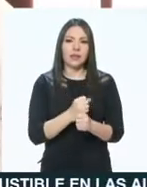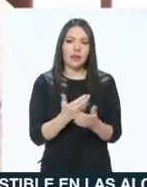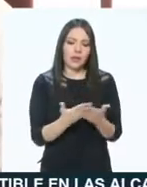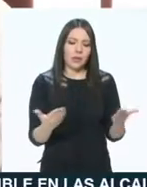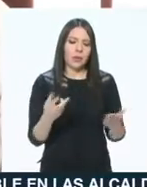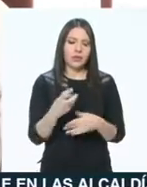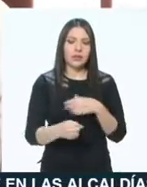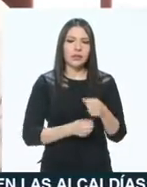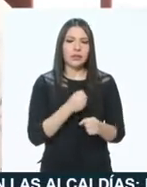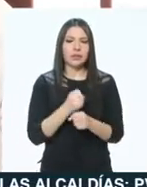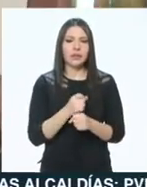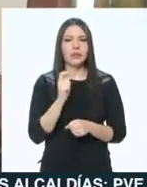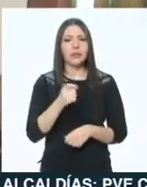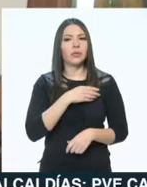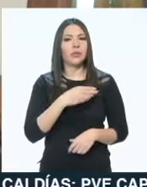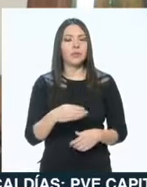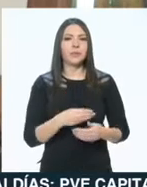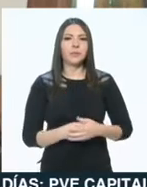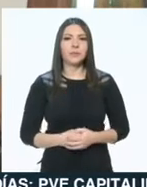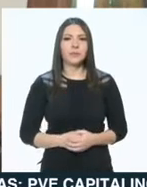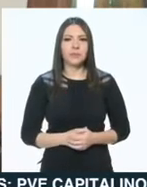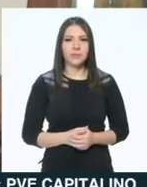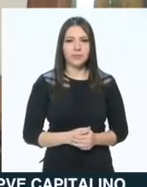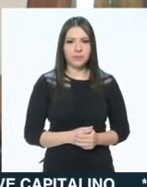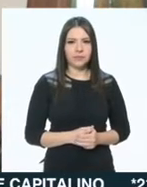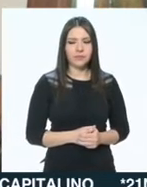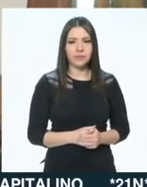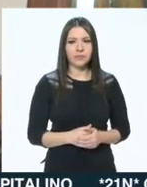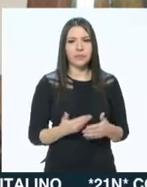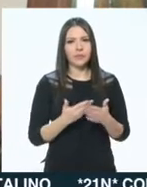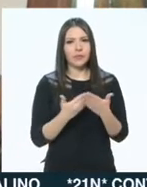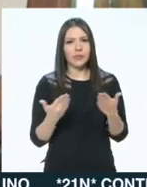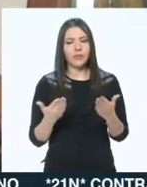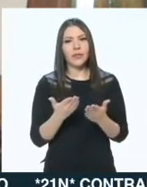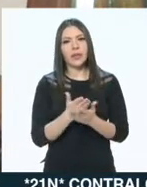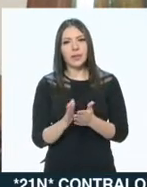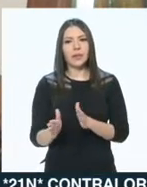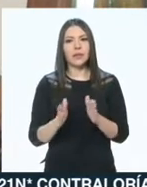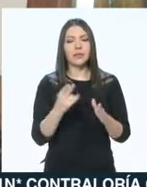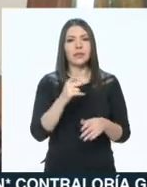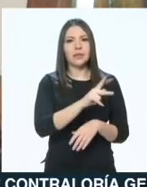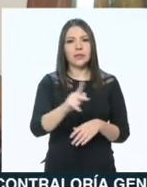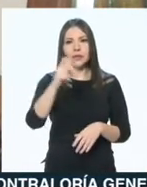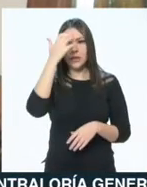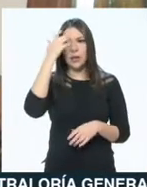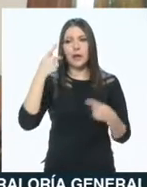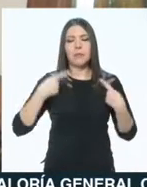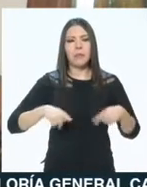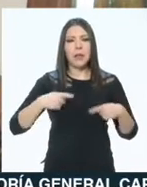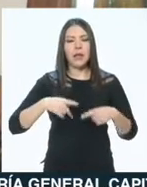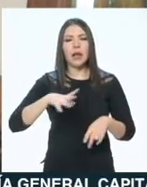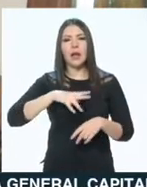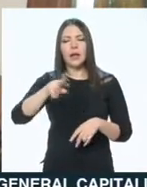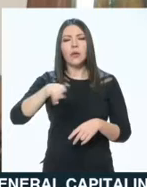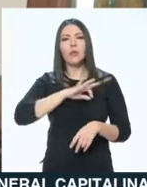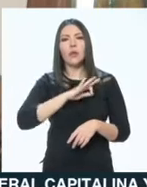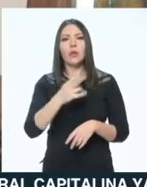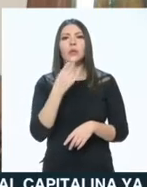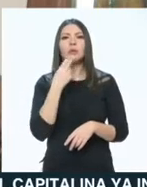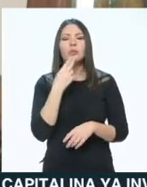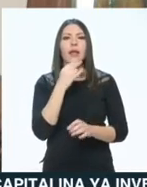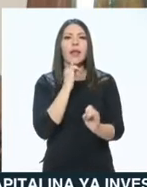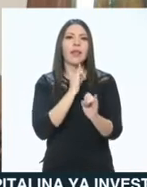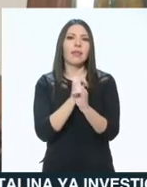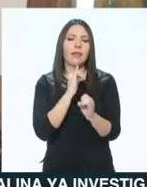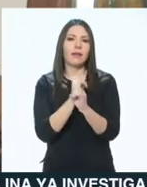pues es definitivo para eso. Y ahora es importante también conocer que pues bueno, hay personas que se podrían apoyar de las redes sociales para poder dar